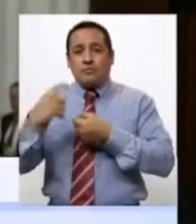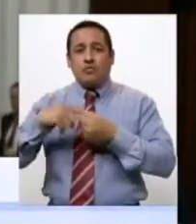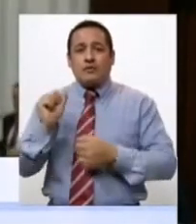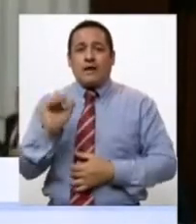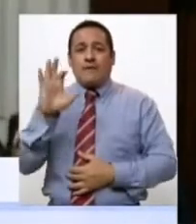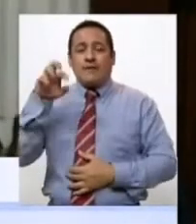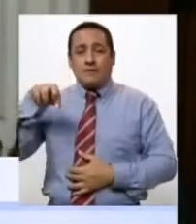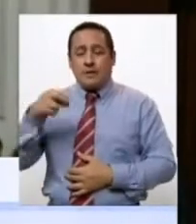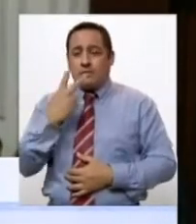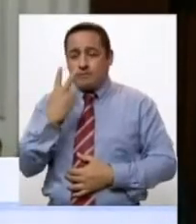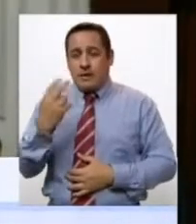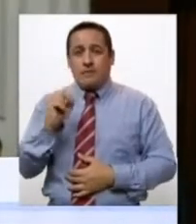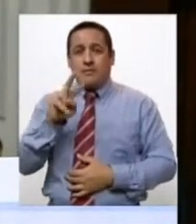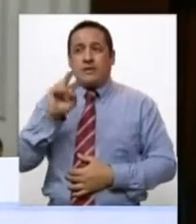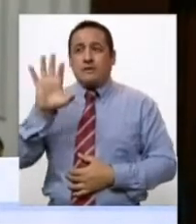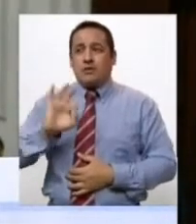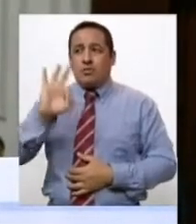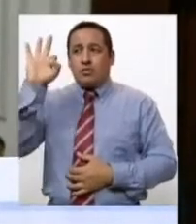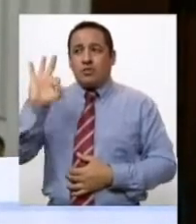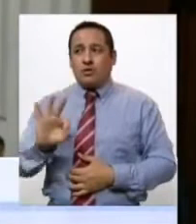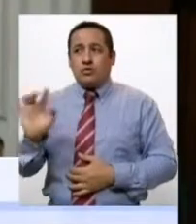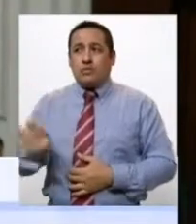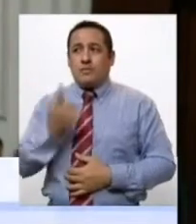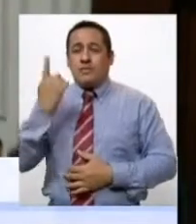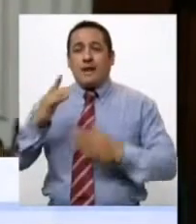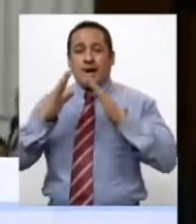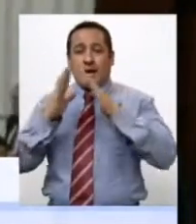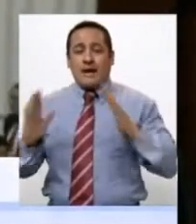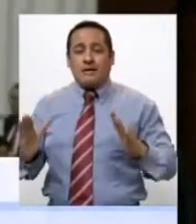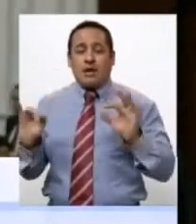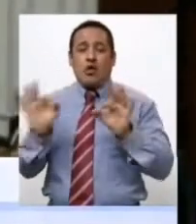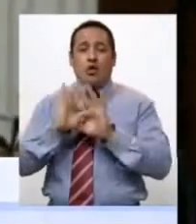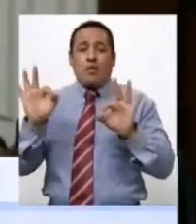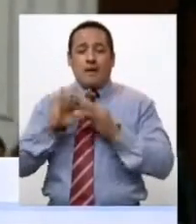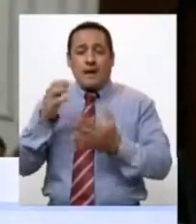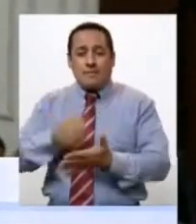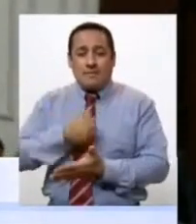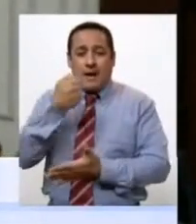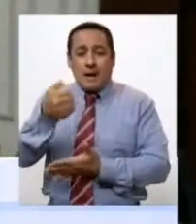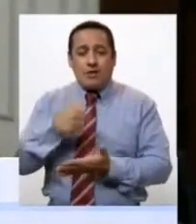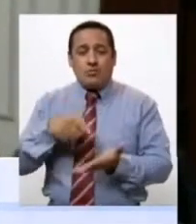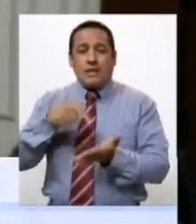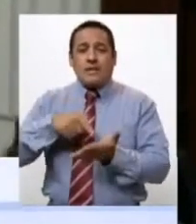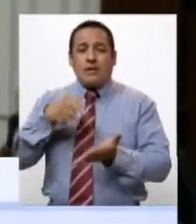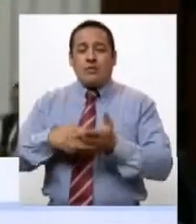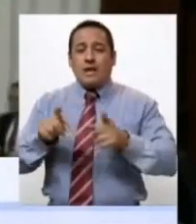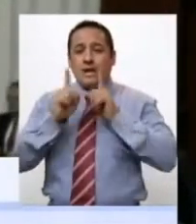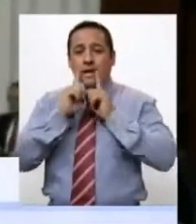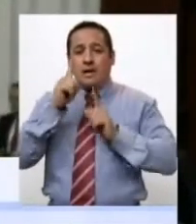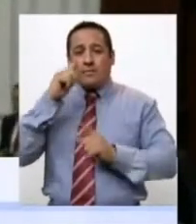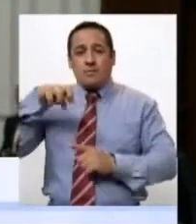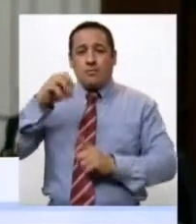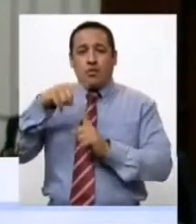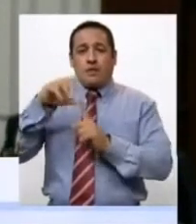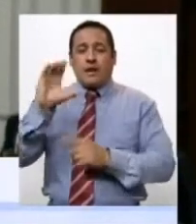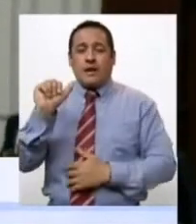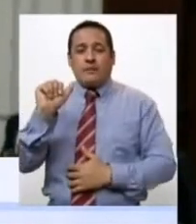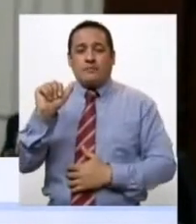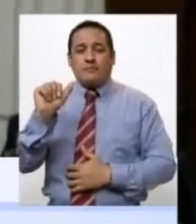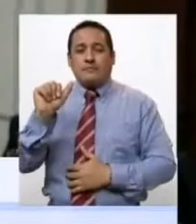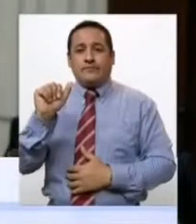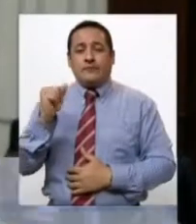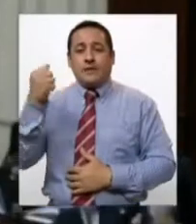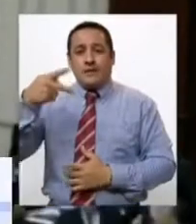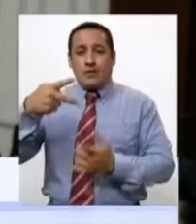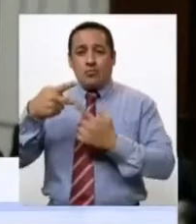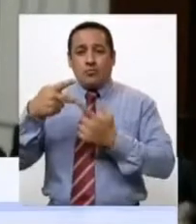poder disponer del 25% para la compra de un primer inmueble o para amortizar una deuda hipotecaria pendiente por un primer inmueble. En